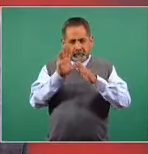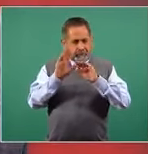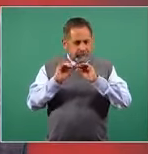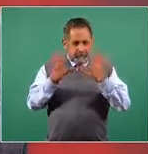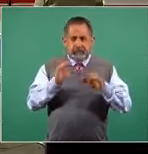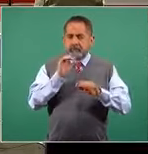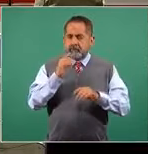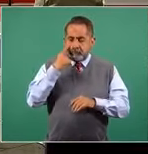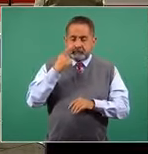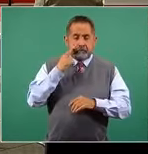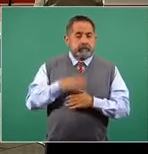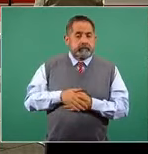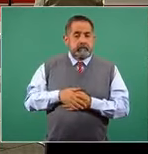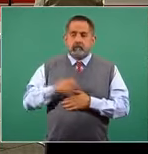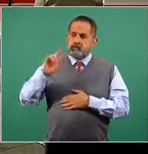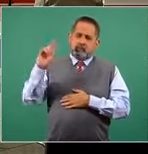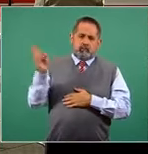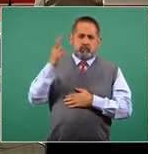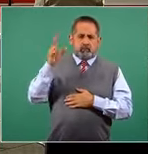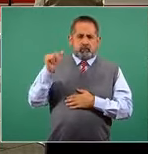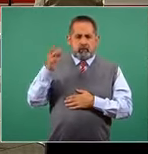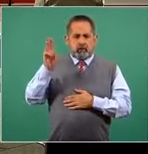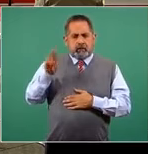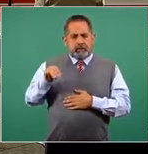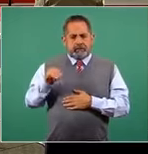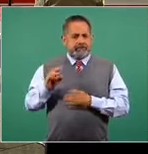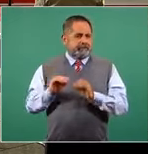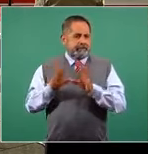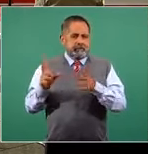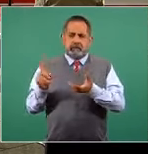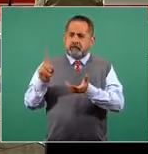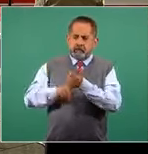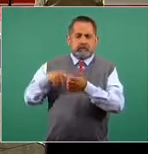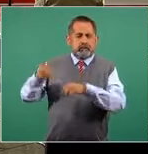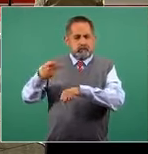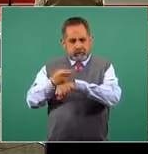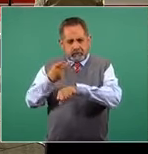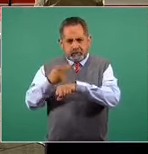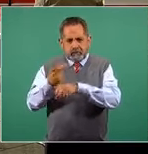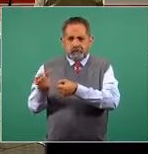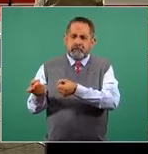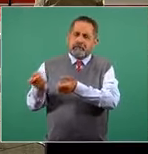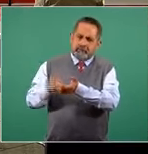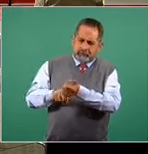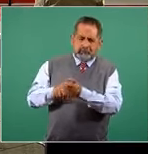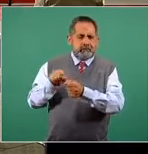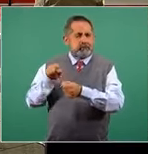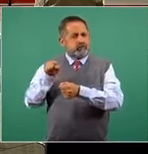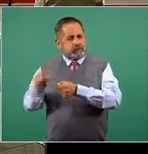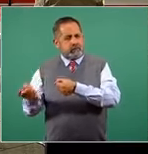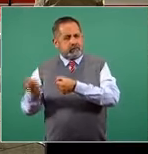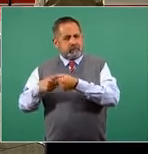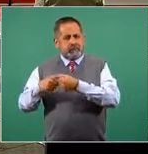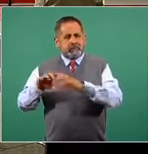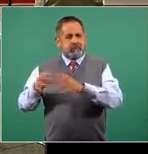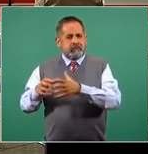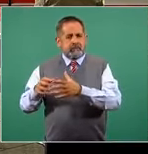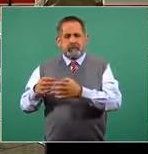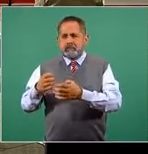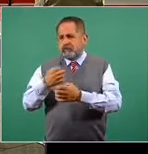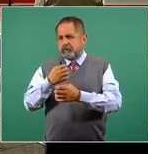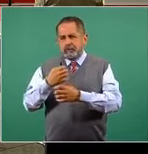obviamente en la máxima casa de estudios, en la Universidad Nacional, incluidas las preparatorias, incluidas aquellas que tienen